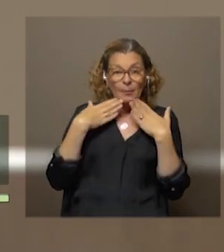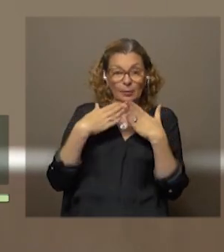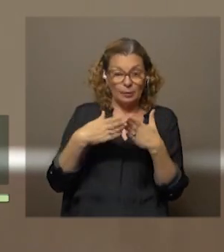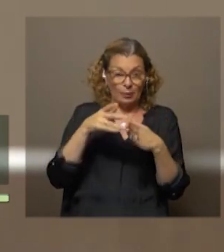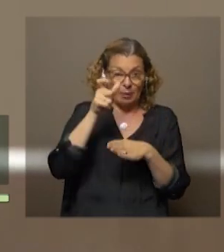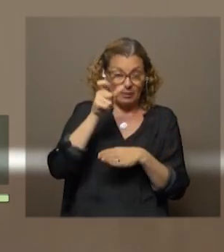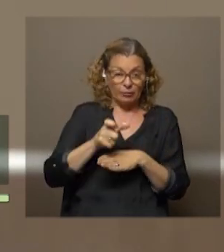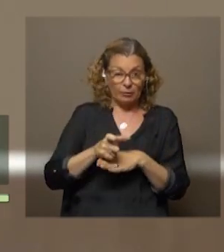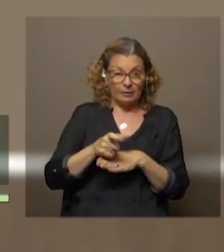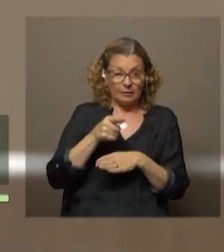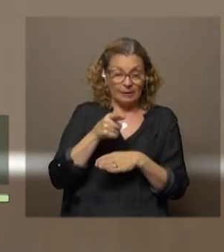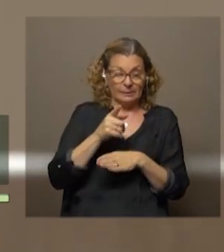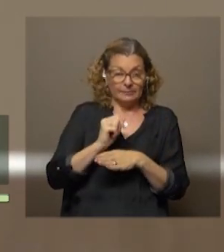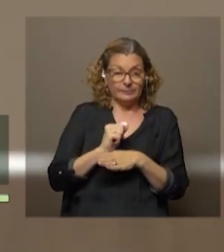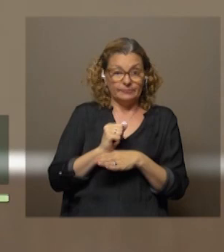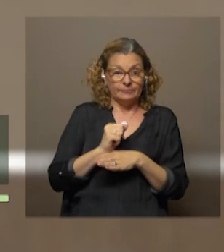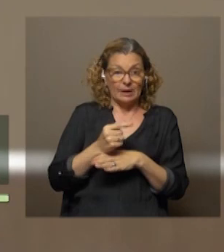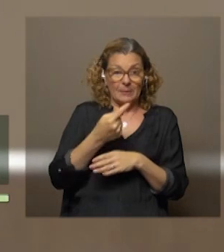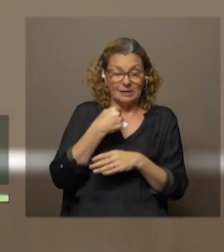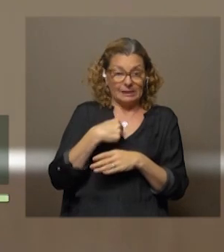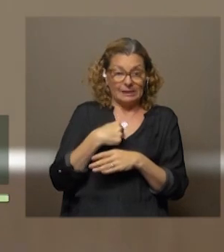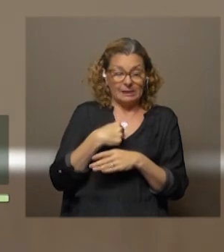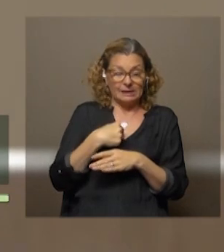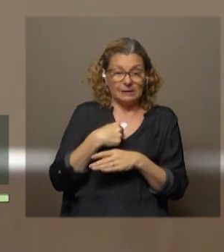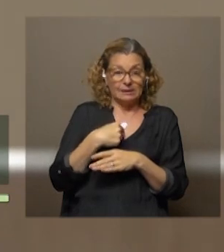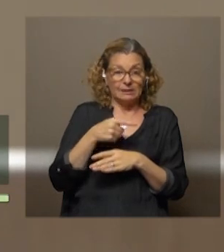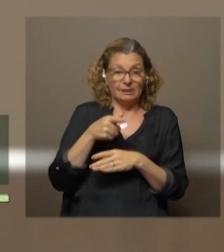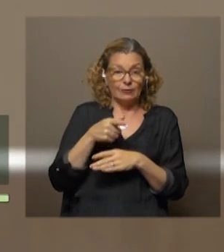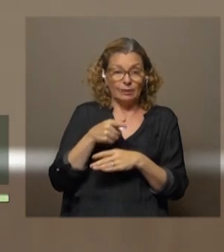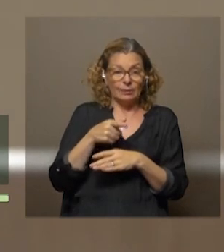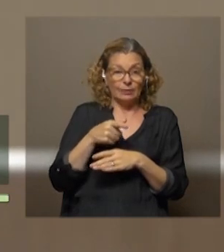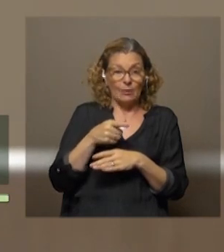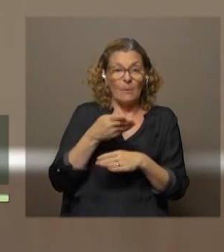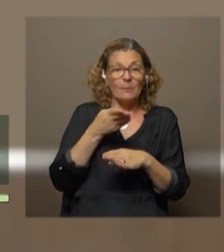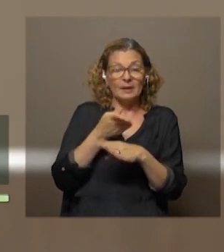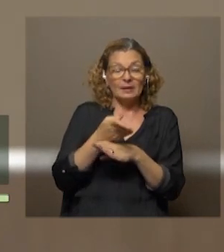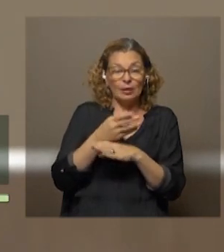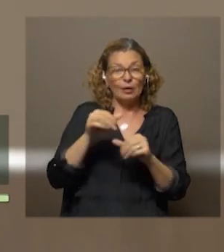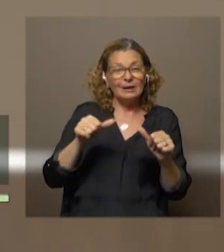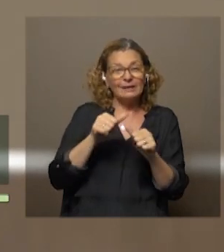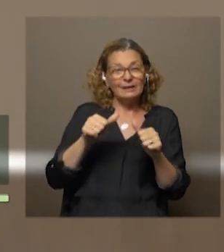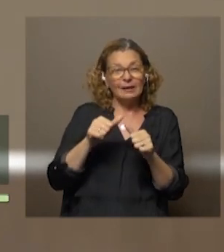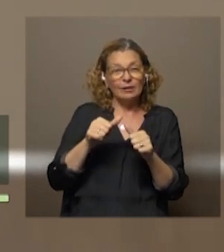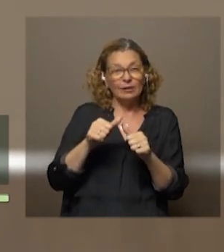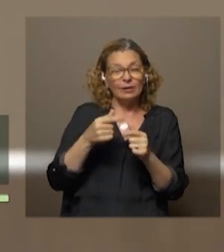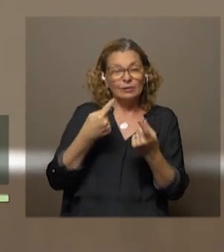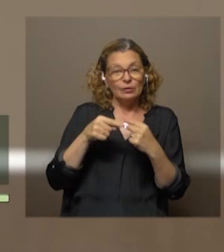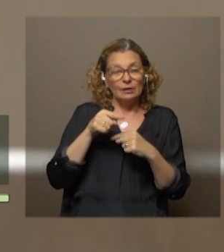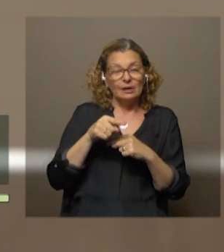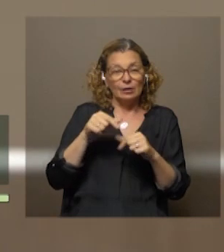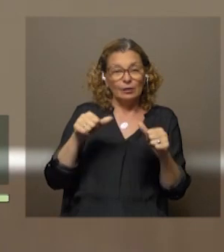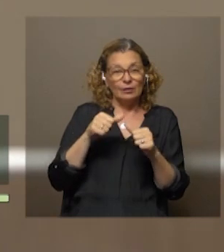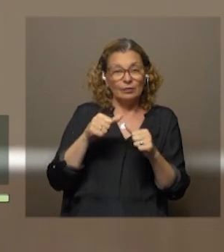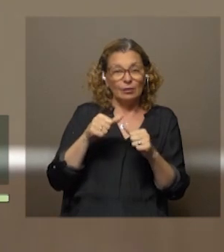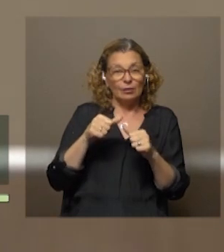persona él me dice que fue un pedido que él le hicieron y por lo tanto él lo hizo